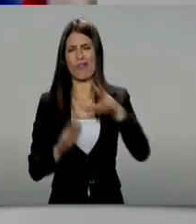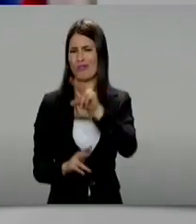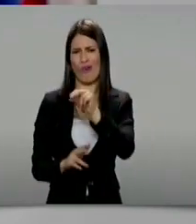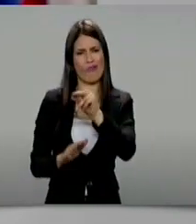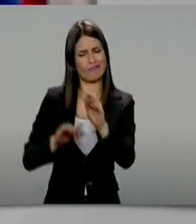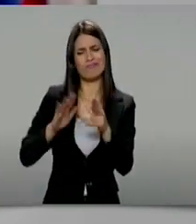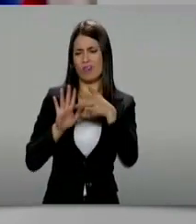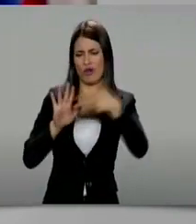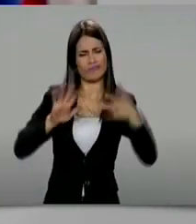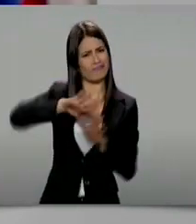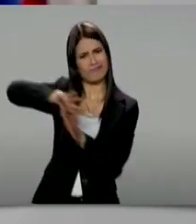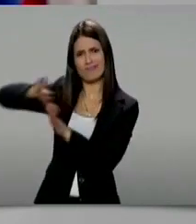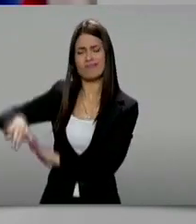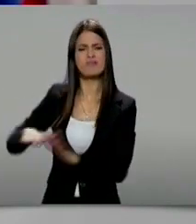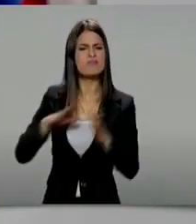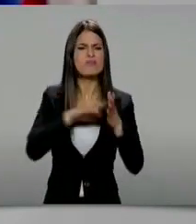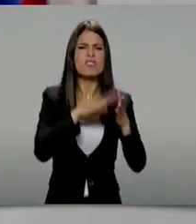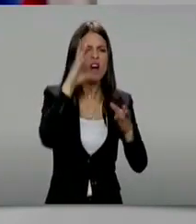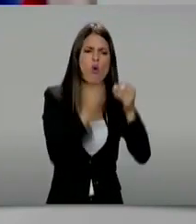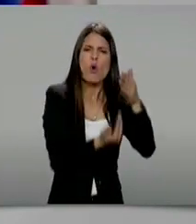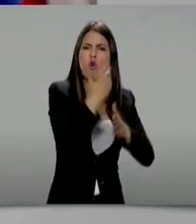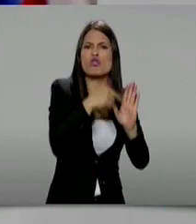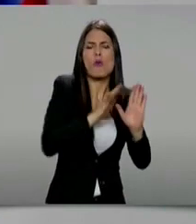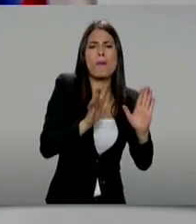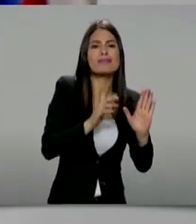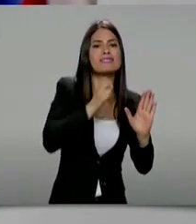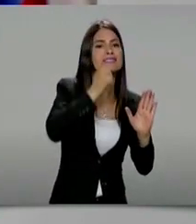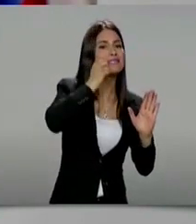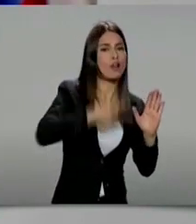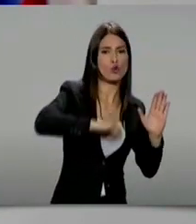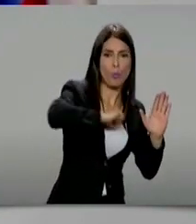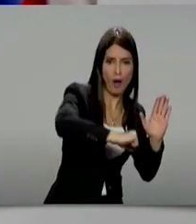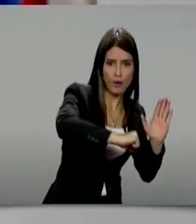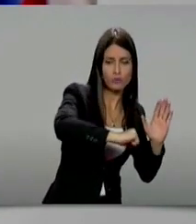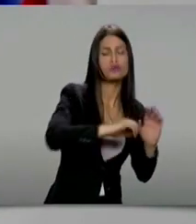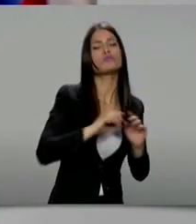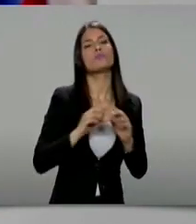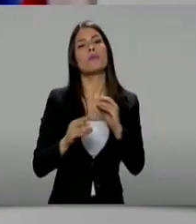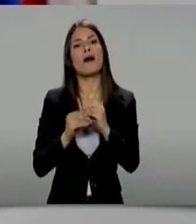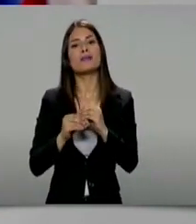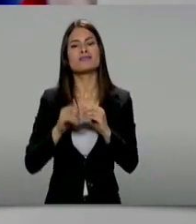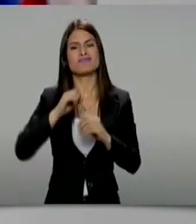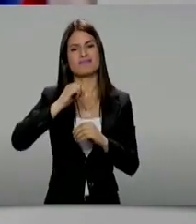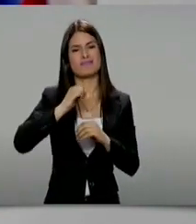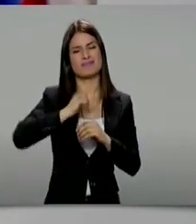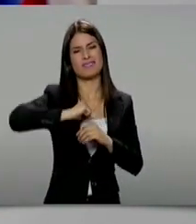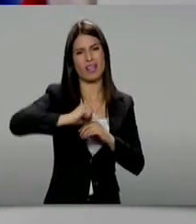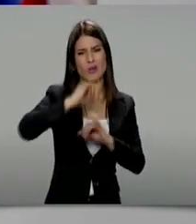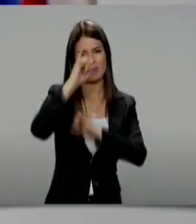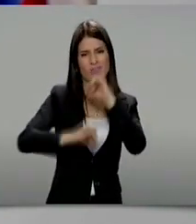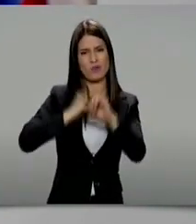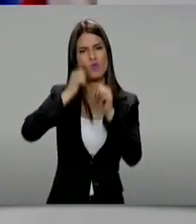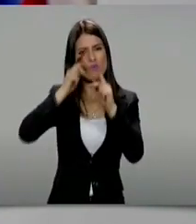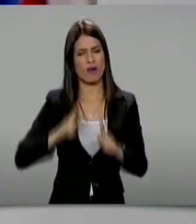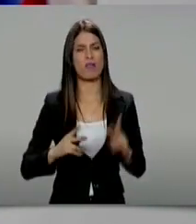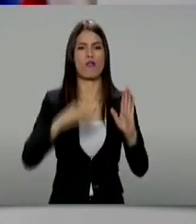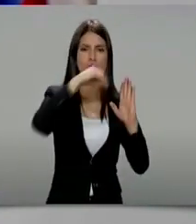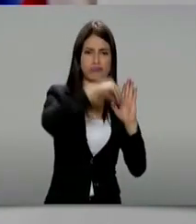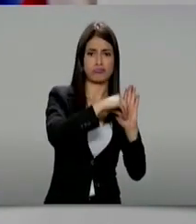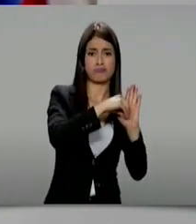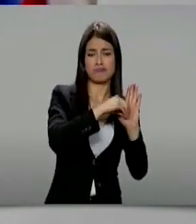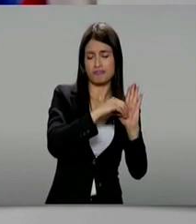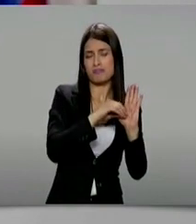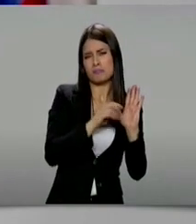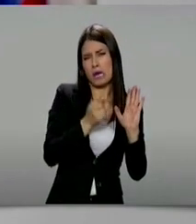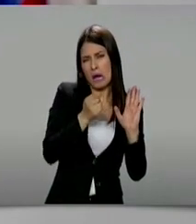internacional humanitario que ya de por si hacen parte de la Constitución la implementación del acuerdo fue